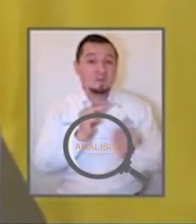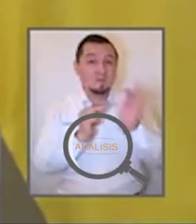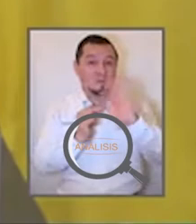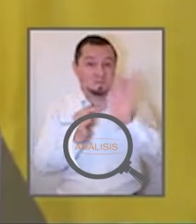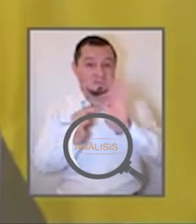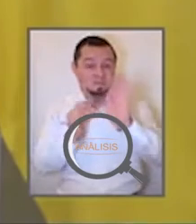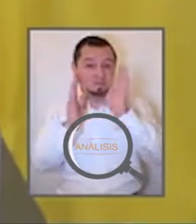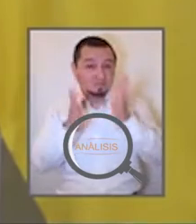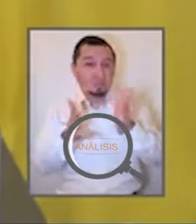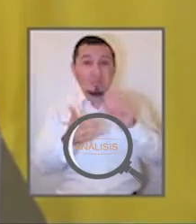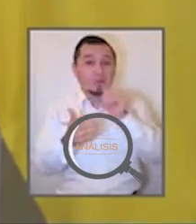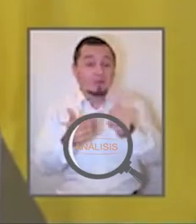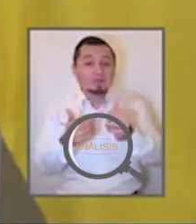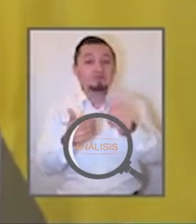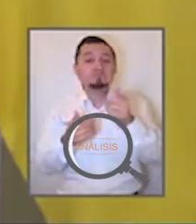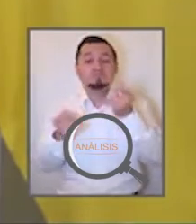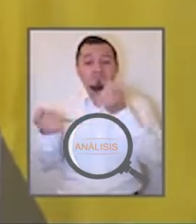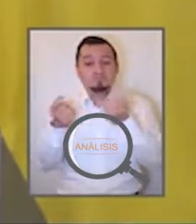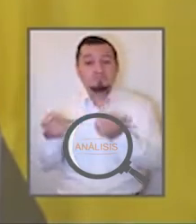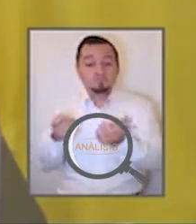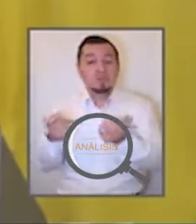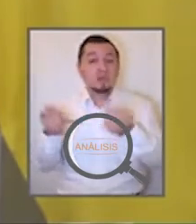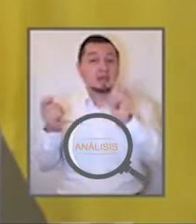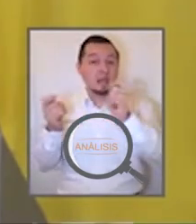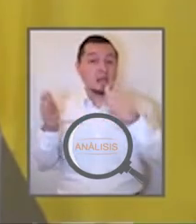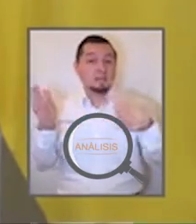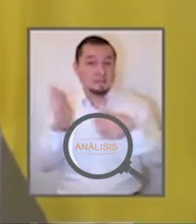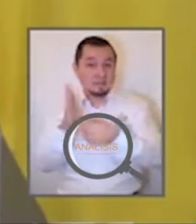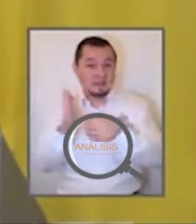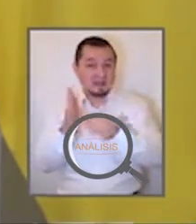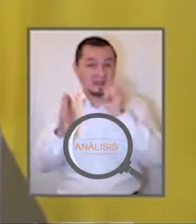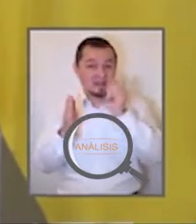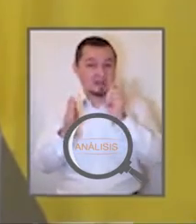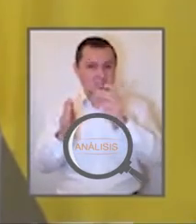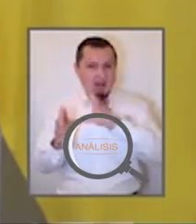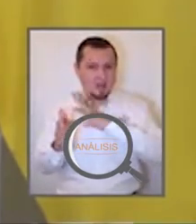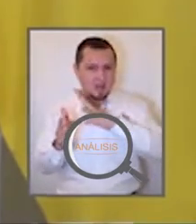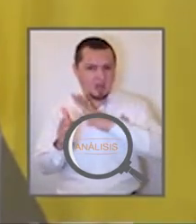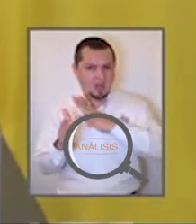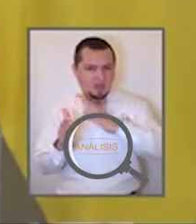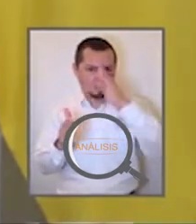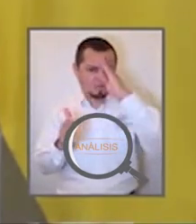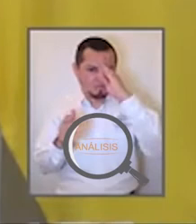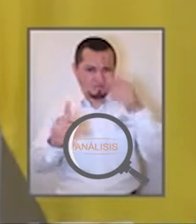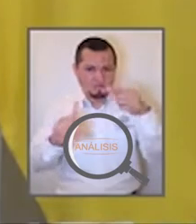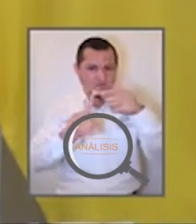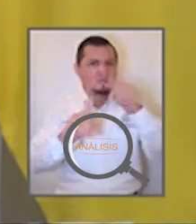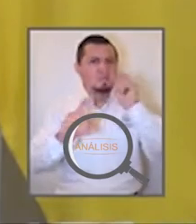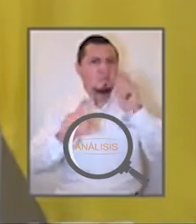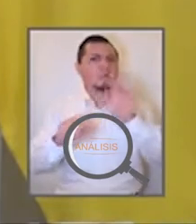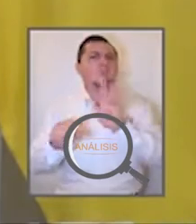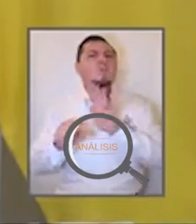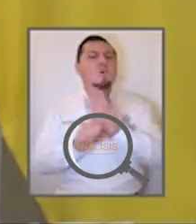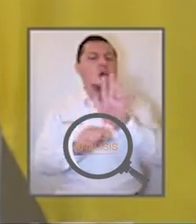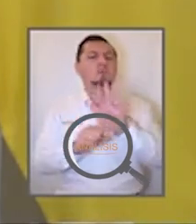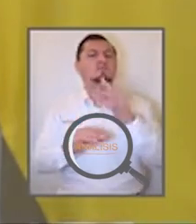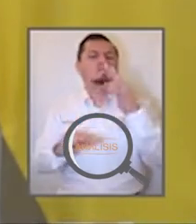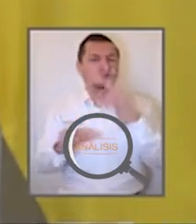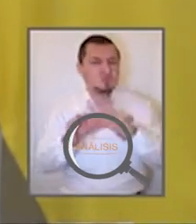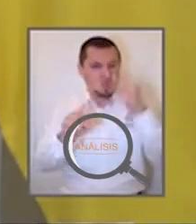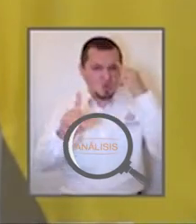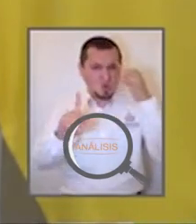activación, lo que viene después es otro mecanismo. El botón de emergencia tuvo una